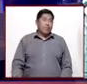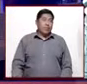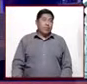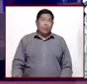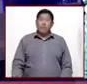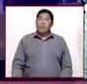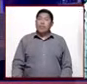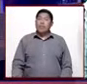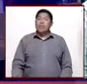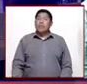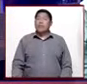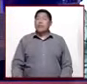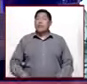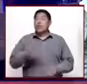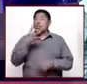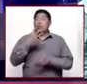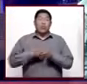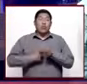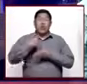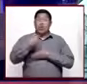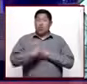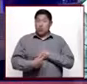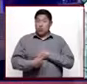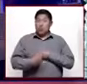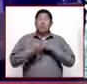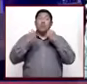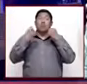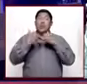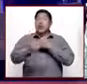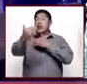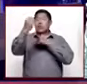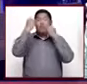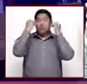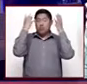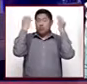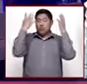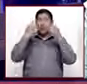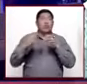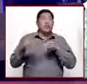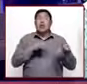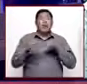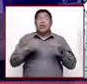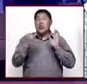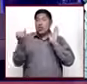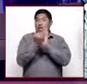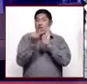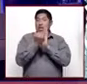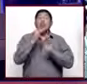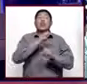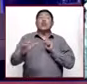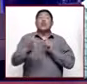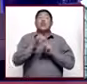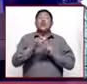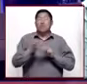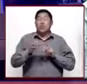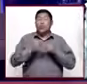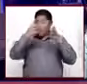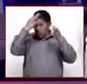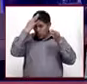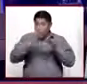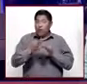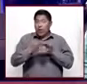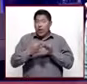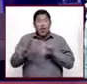Sábado 24 de agosto tenemos una agenda tremenda. Diferentes lugares estarán mostrando esta identidad cultural. Un secretismo de fe